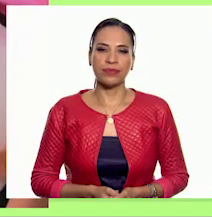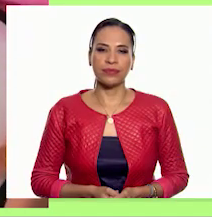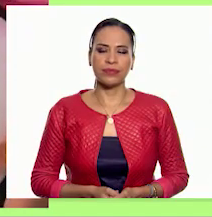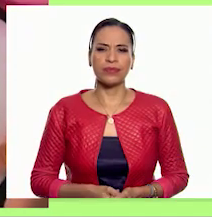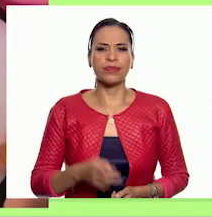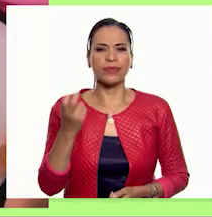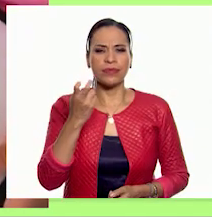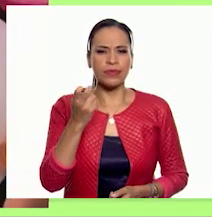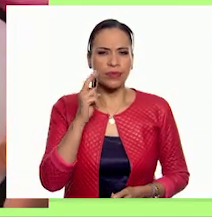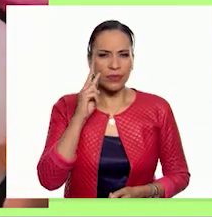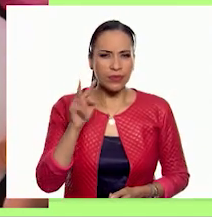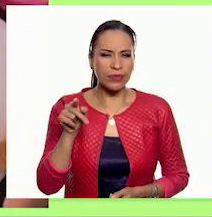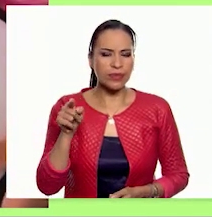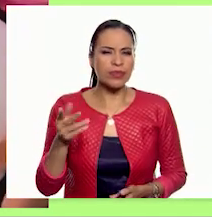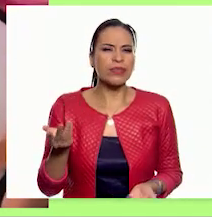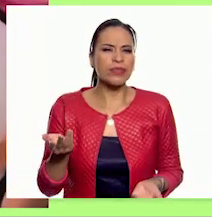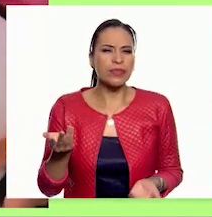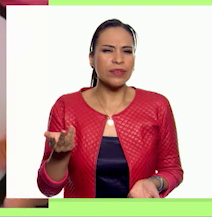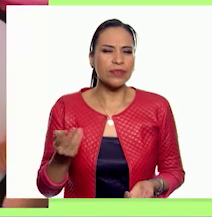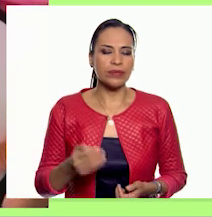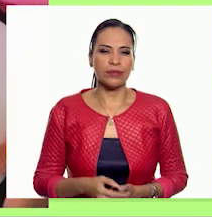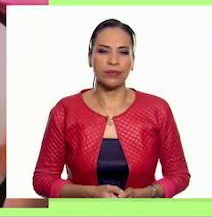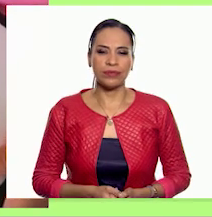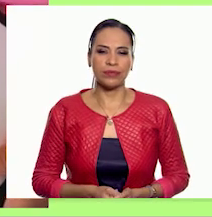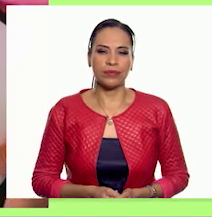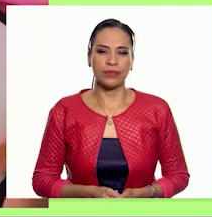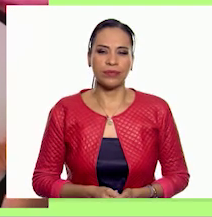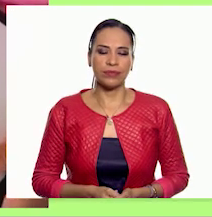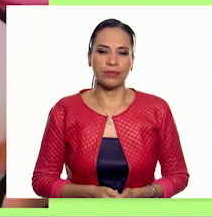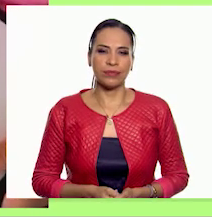¿Qué es eso que dibujas, Mariel?